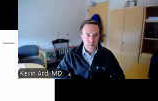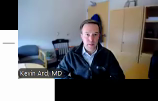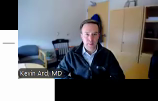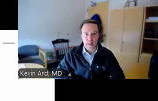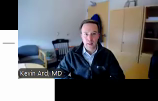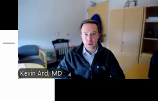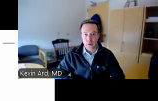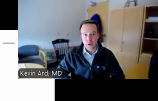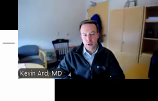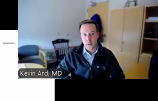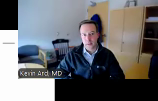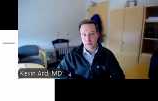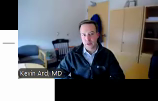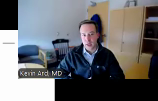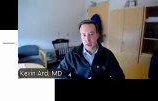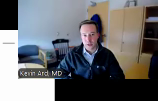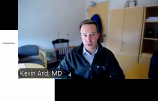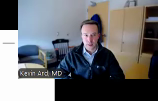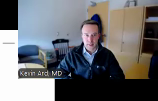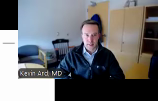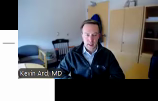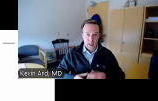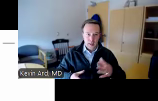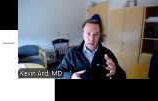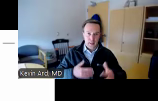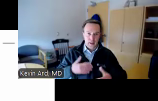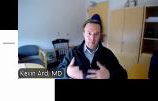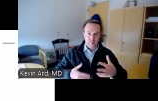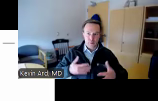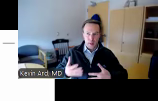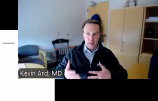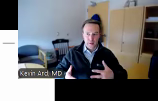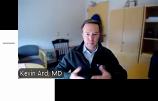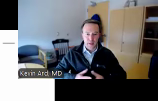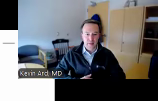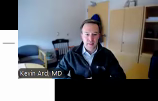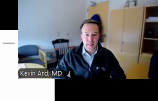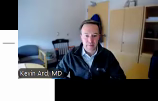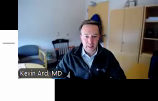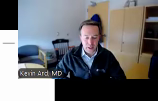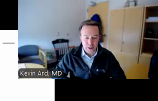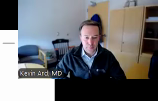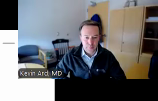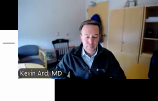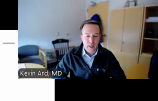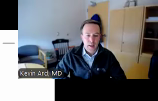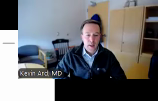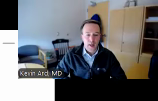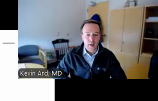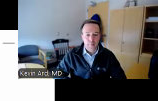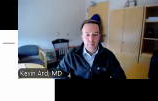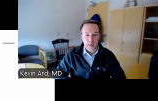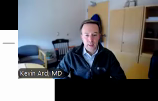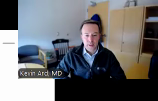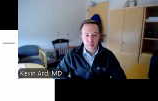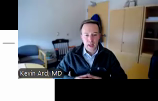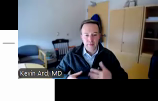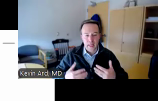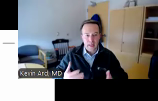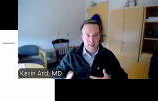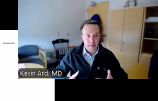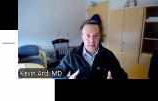de espacio aquí es importante, en especial para los pacientes es crucial que abordemos las barreras a la